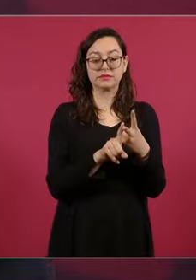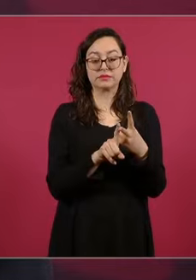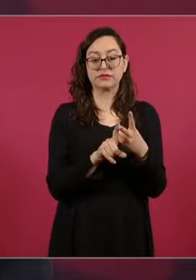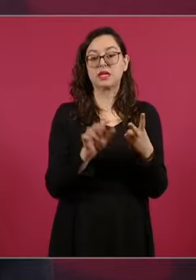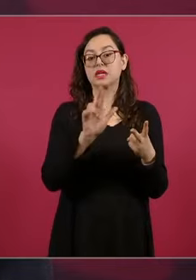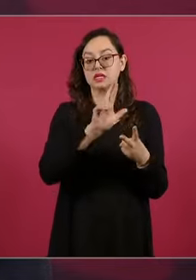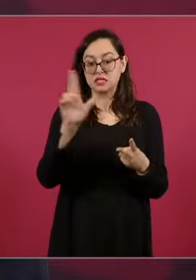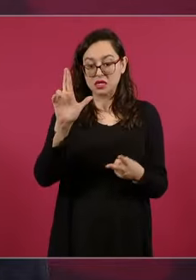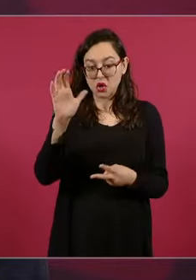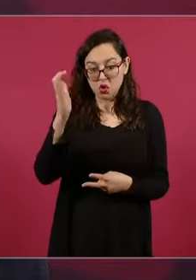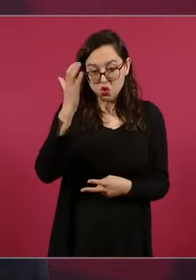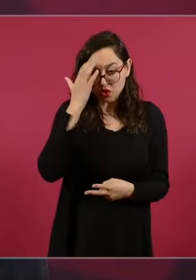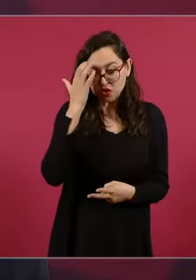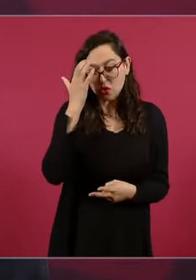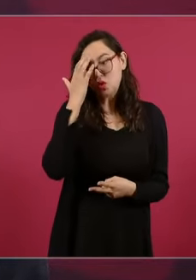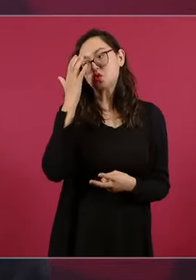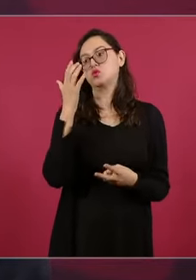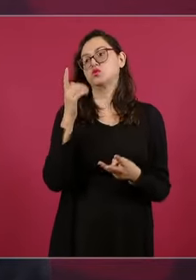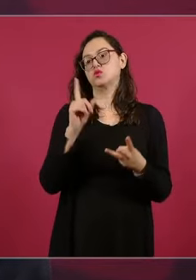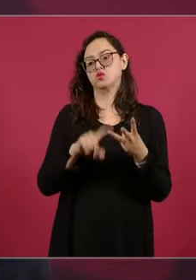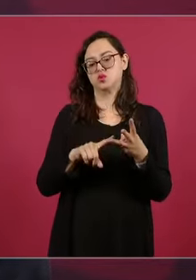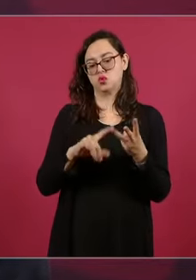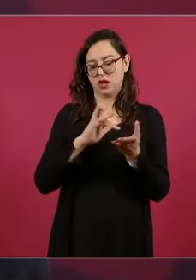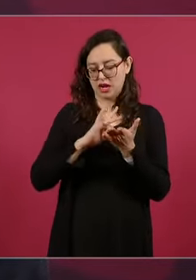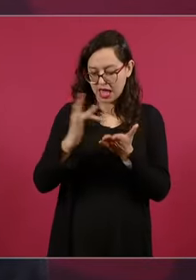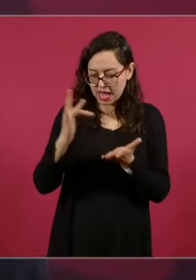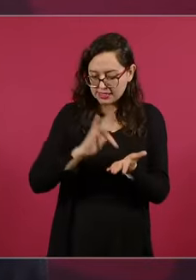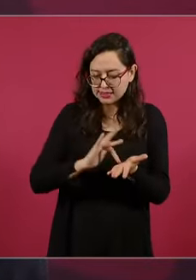el agradecimiento,